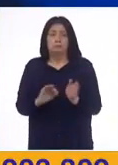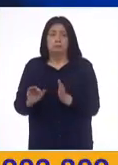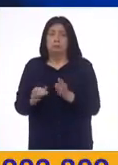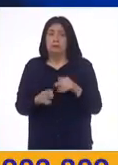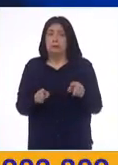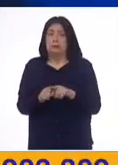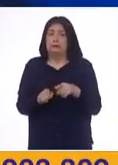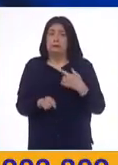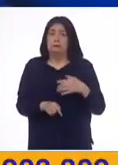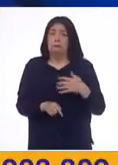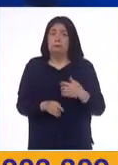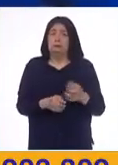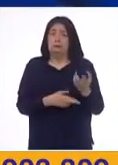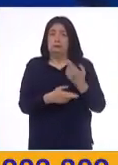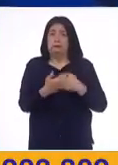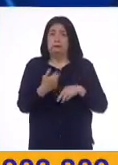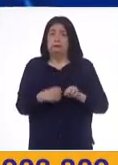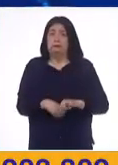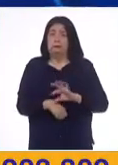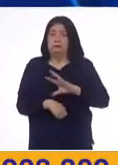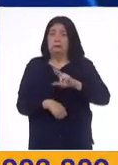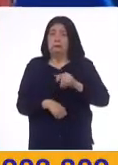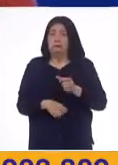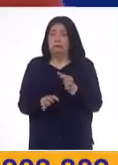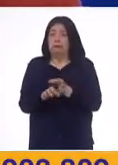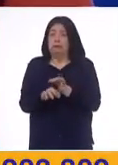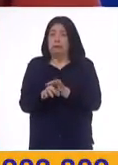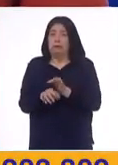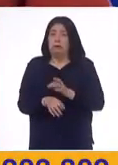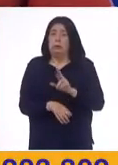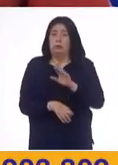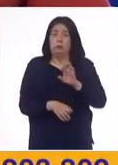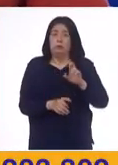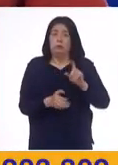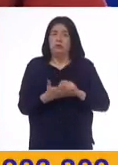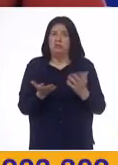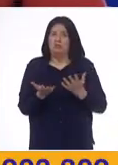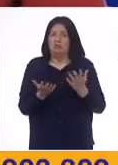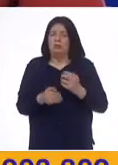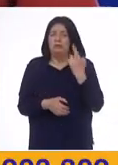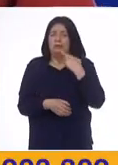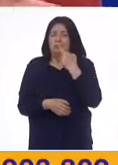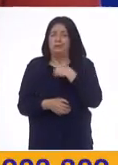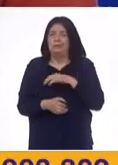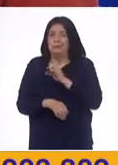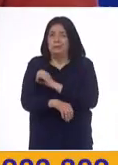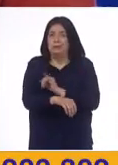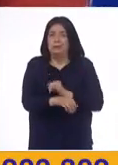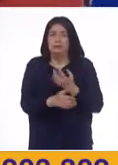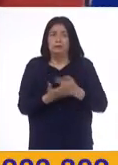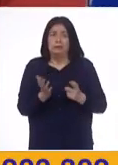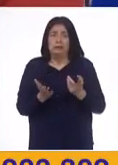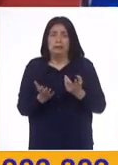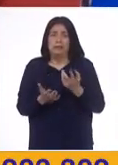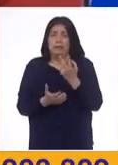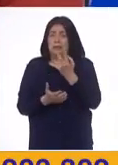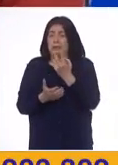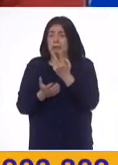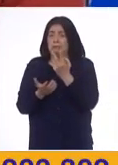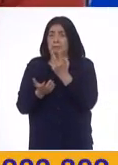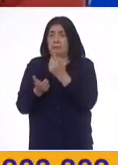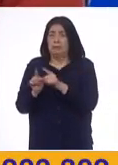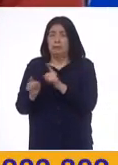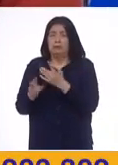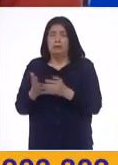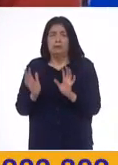también regresaron los malditos del Rolex en el asalto a un restaurante de San Isidro. La víctima fue la pareja de la hijastra de